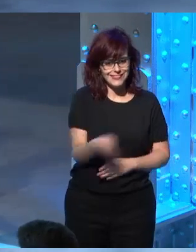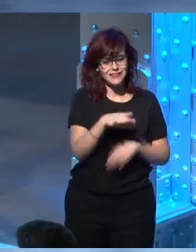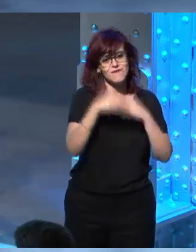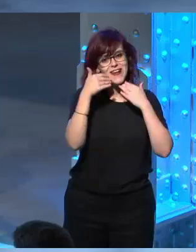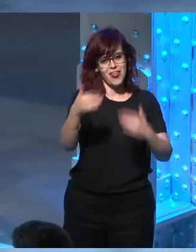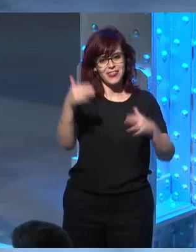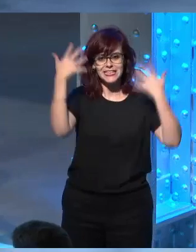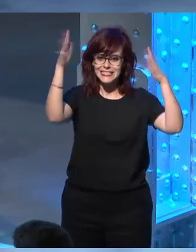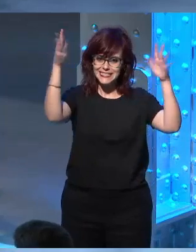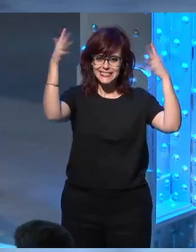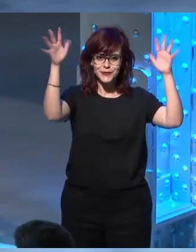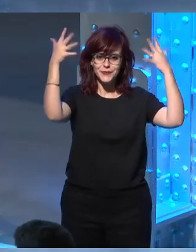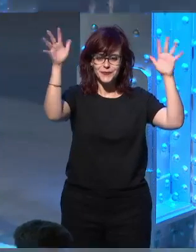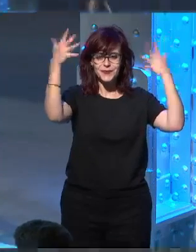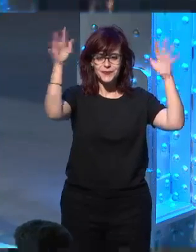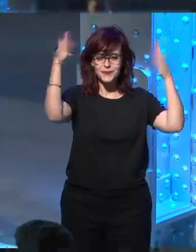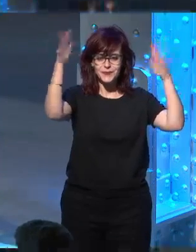gracias.